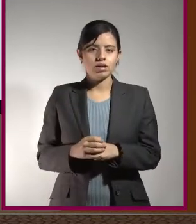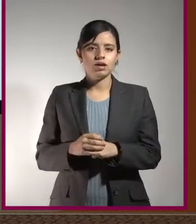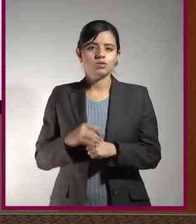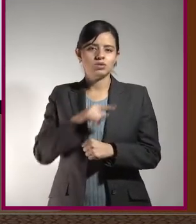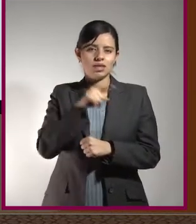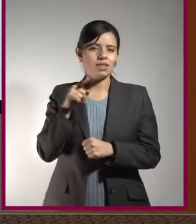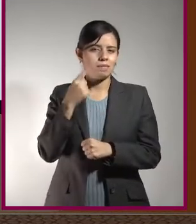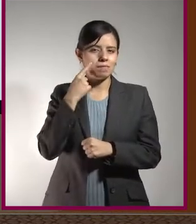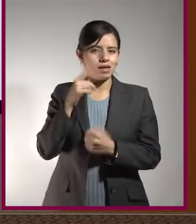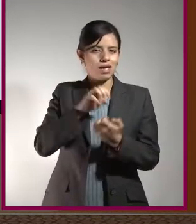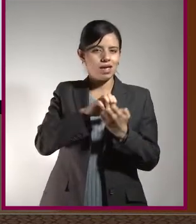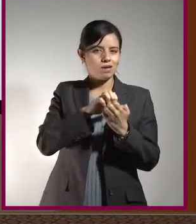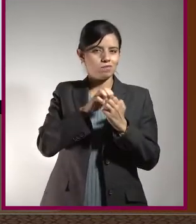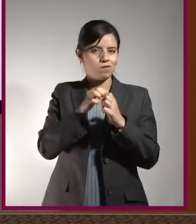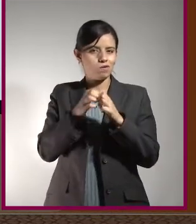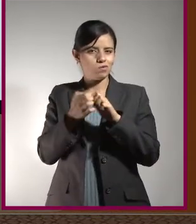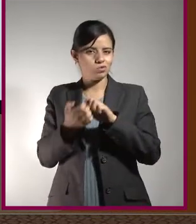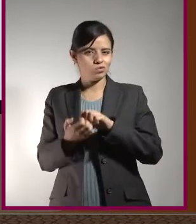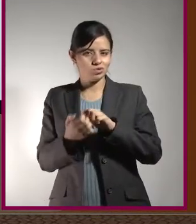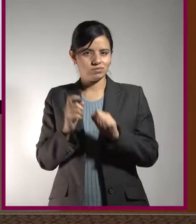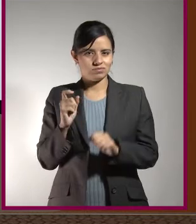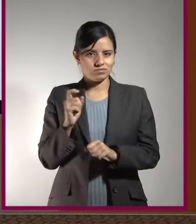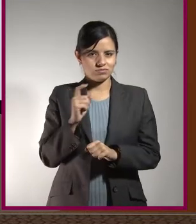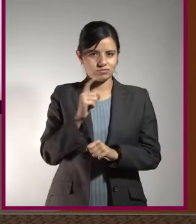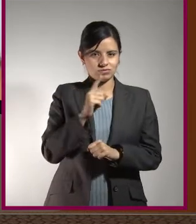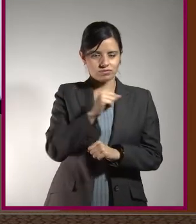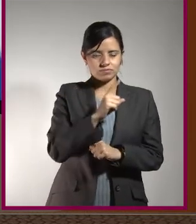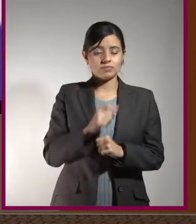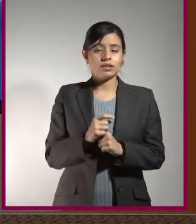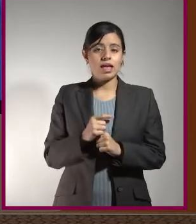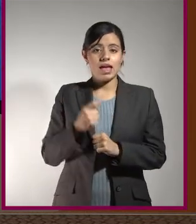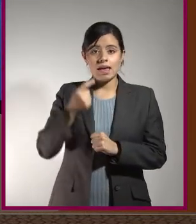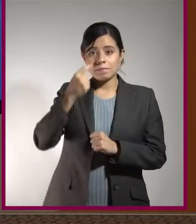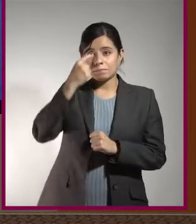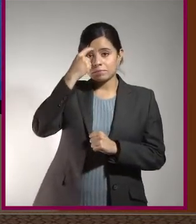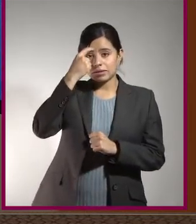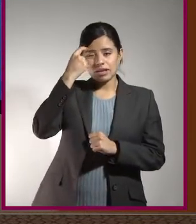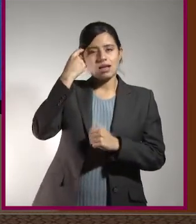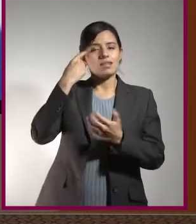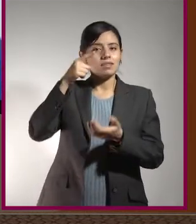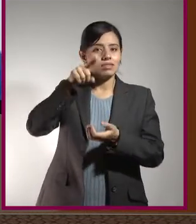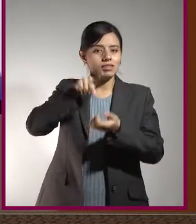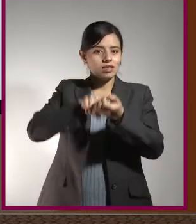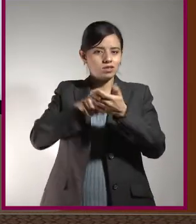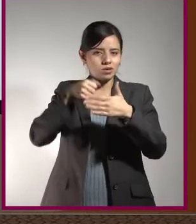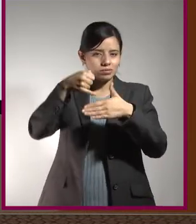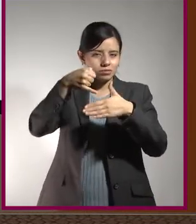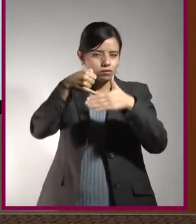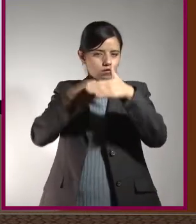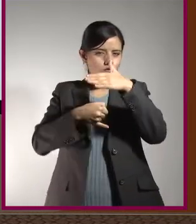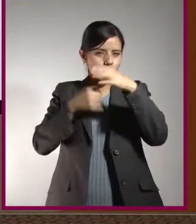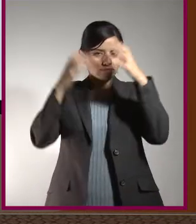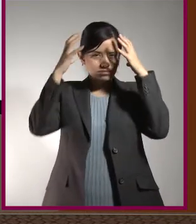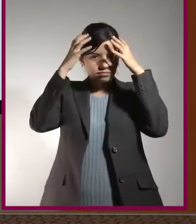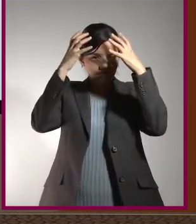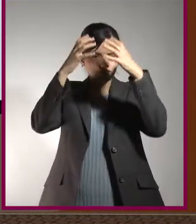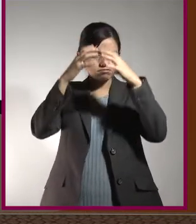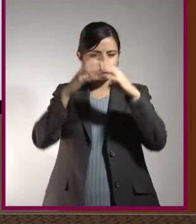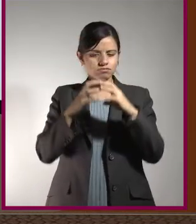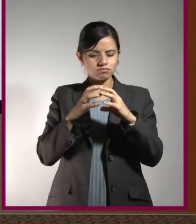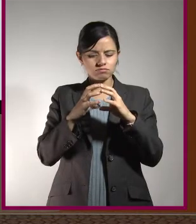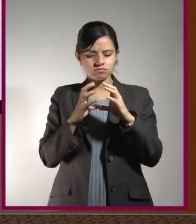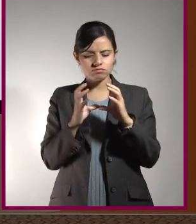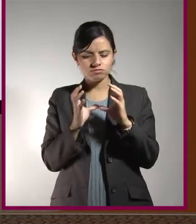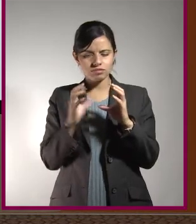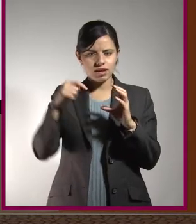vista de la evolución, y que se encuentra en la parte, digamos, más interior de los hemisferios cerebrales. Los